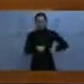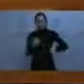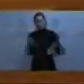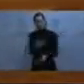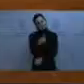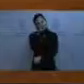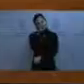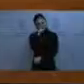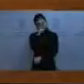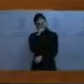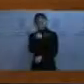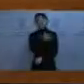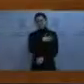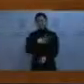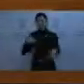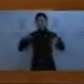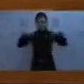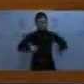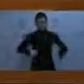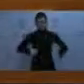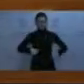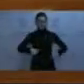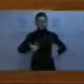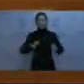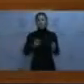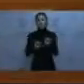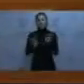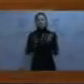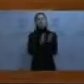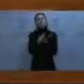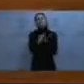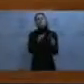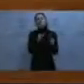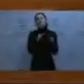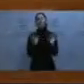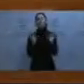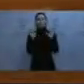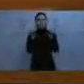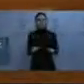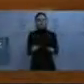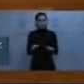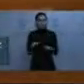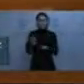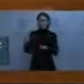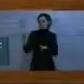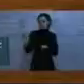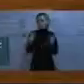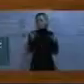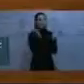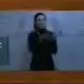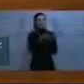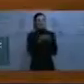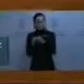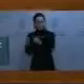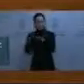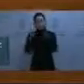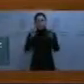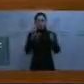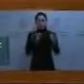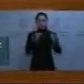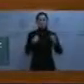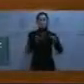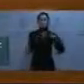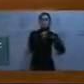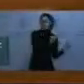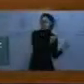y yo quiero recordarlo hoy aquí, que la Ley de Transparencia en las Cortes Generales de los grupos que tienen representación